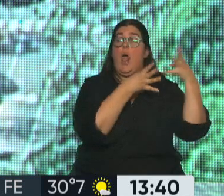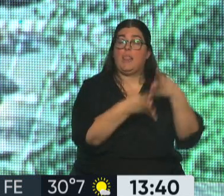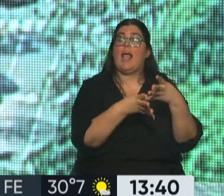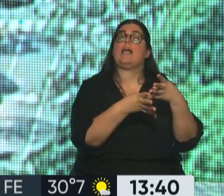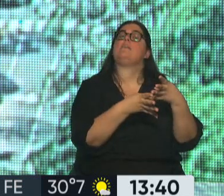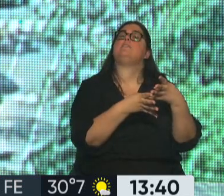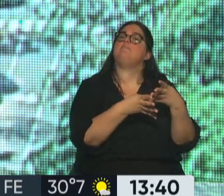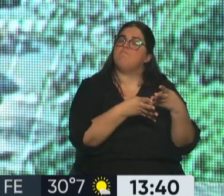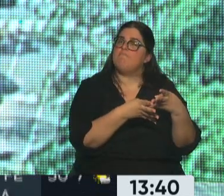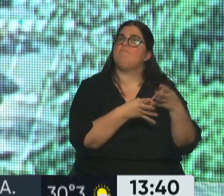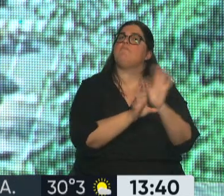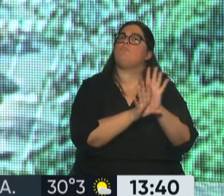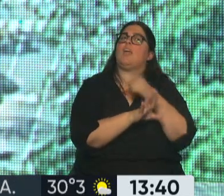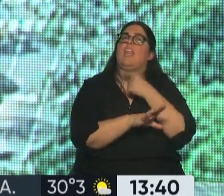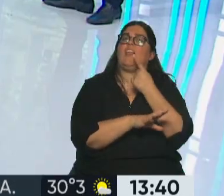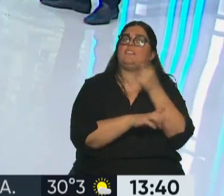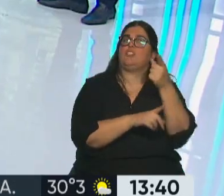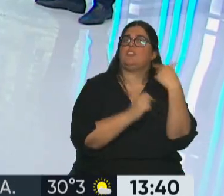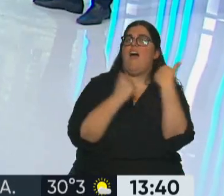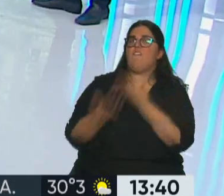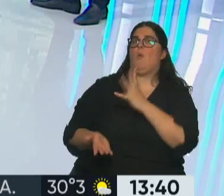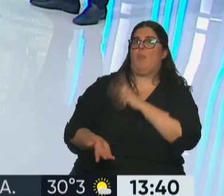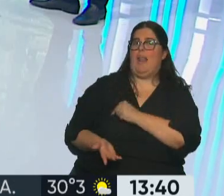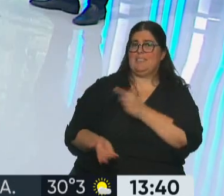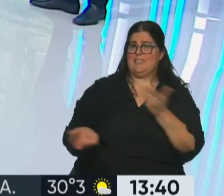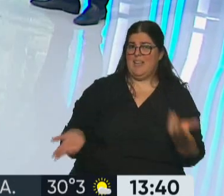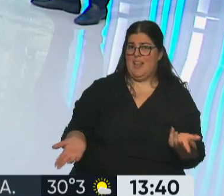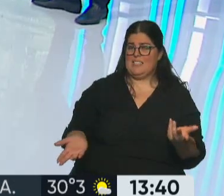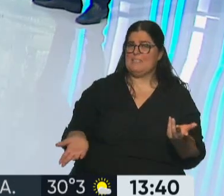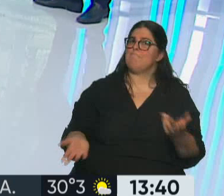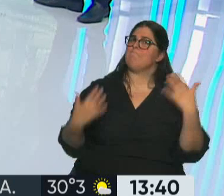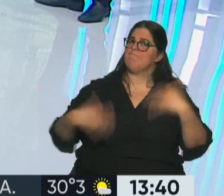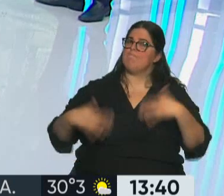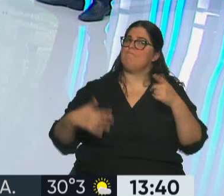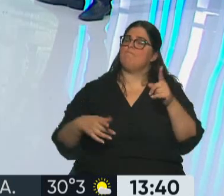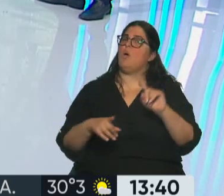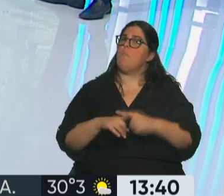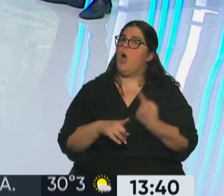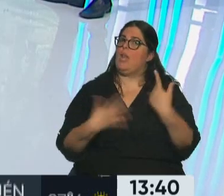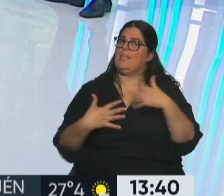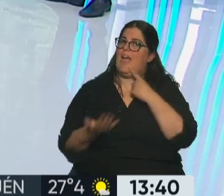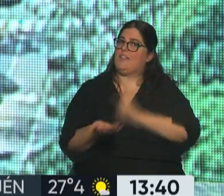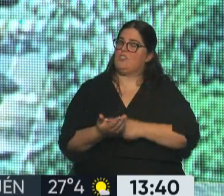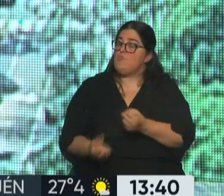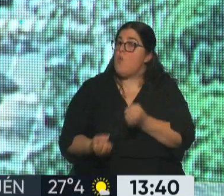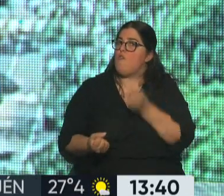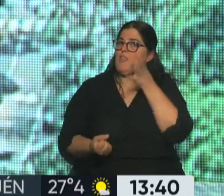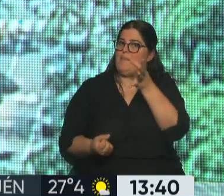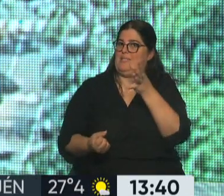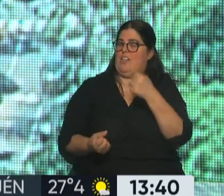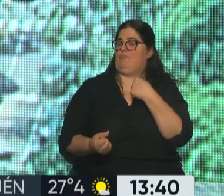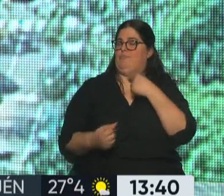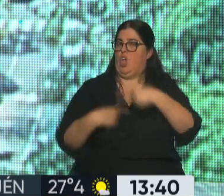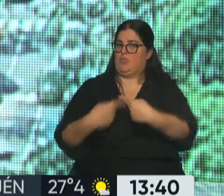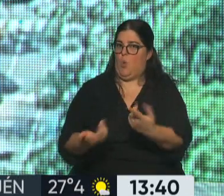acción en favor de los palestinos Y eso también implica un costo político fuerte sobre todo teniendo en cuenta que más allá de